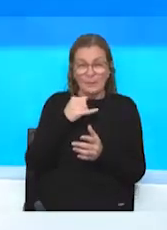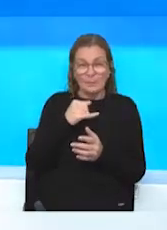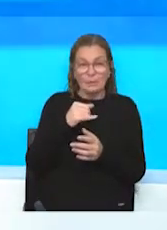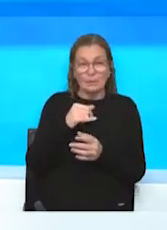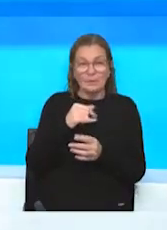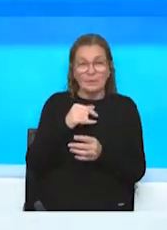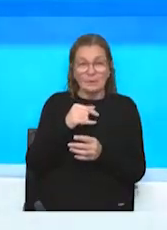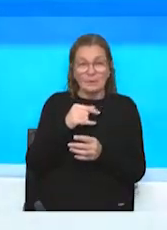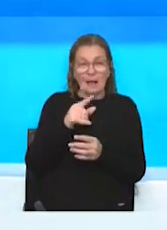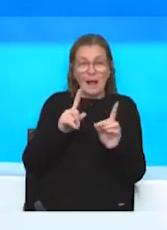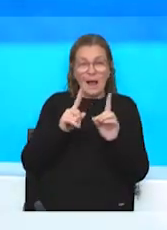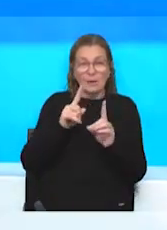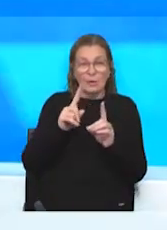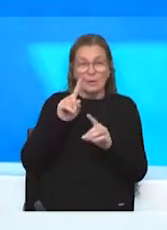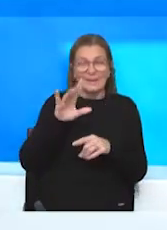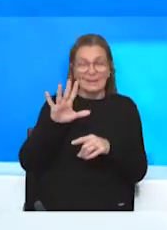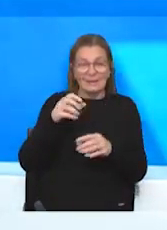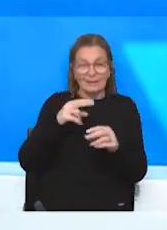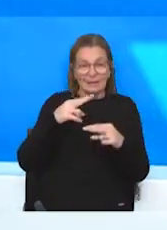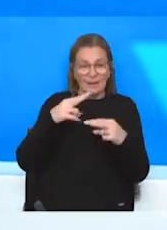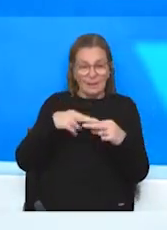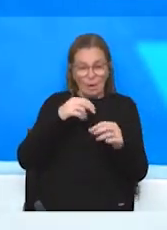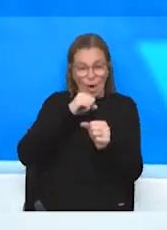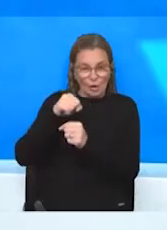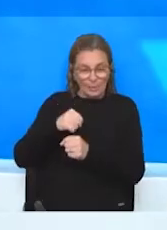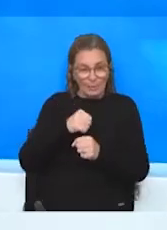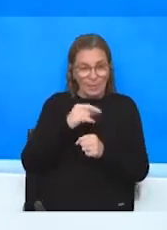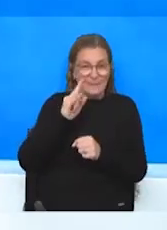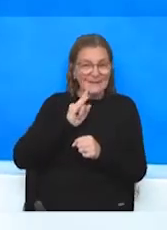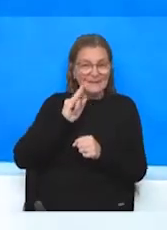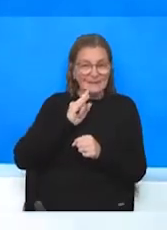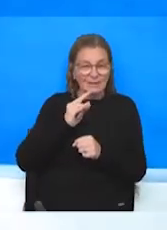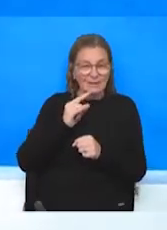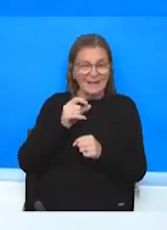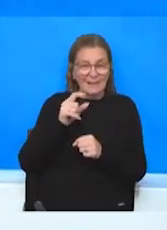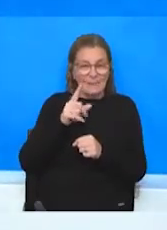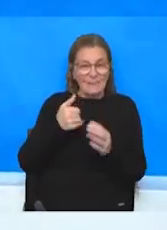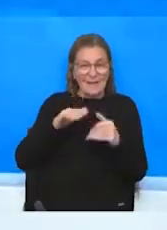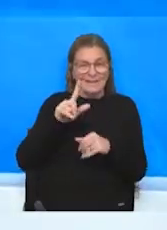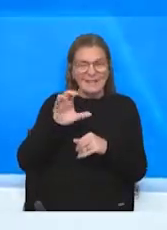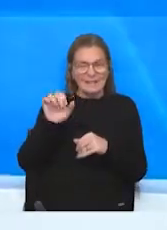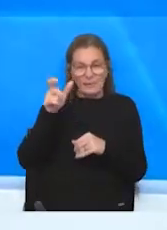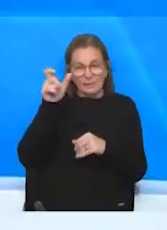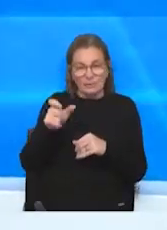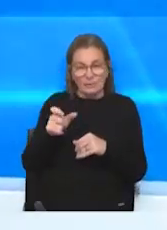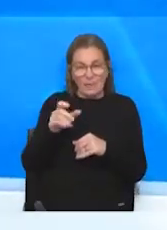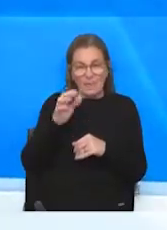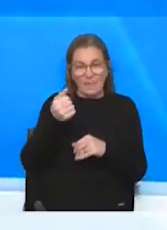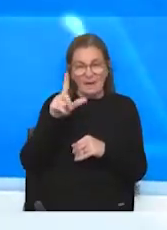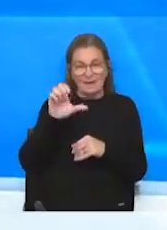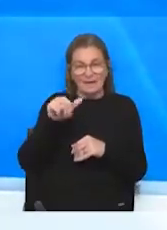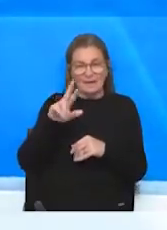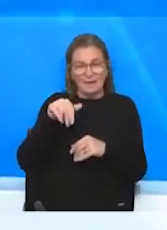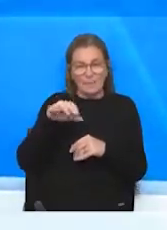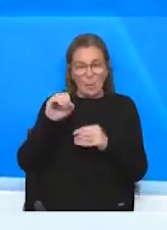Sur hay algo así como 15 ollas populares y merenderos participando que sirven de asientos de porciones en este momento ahora la hoa Popular Palermo sirven